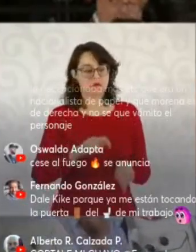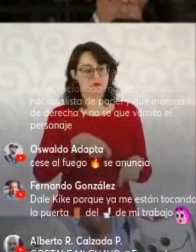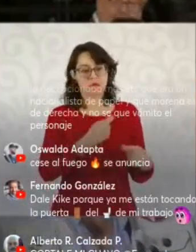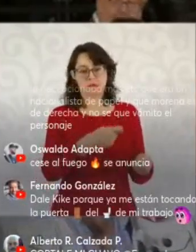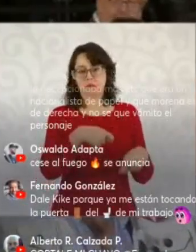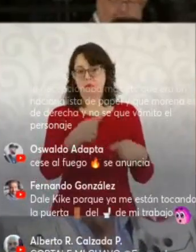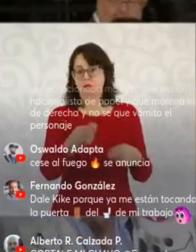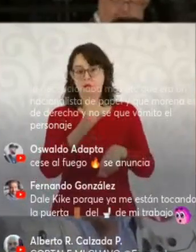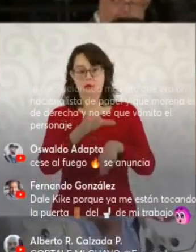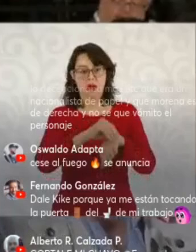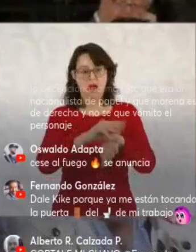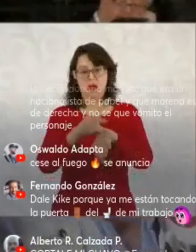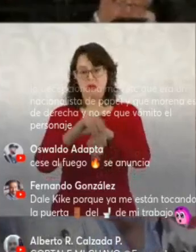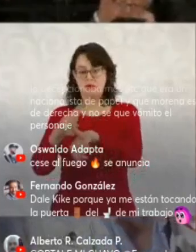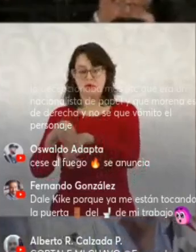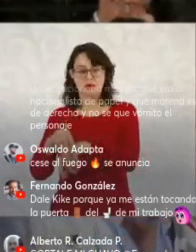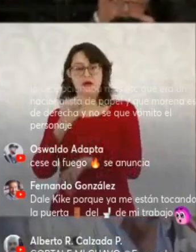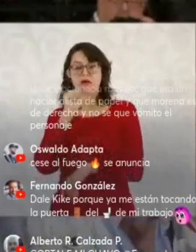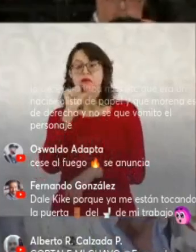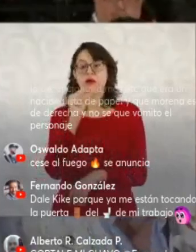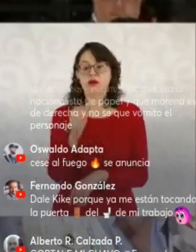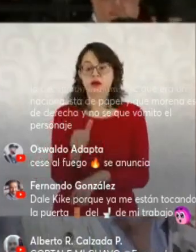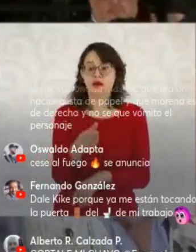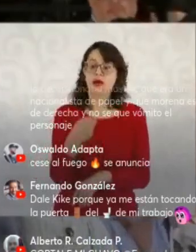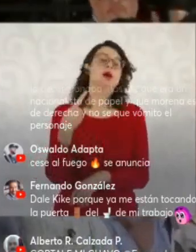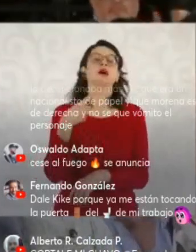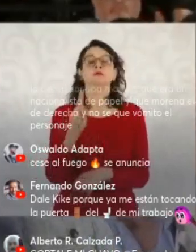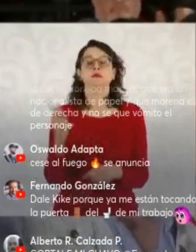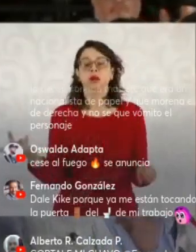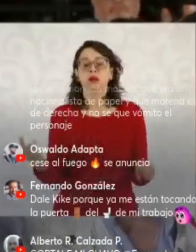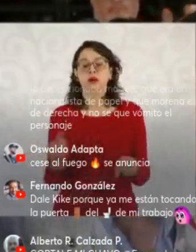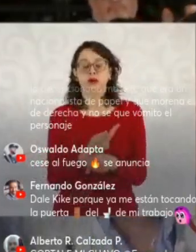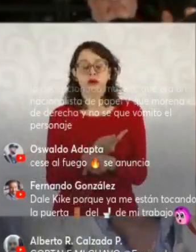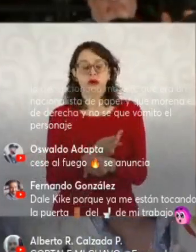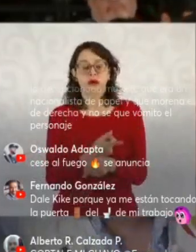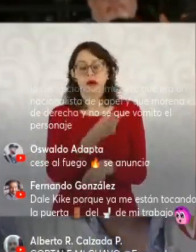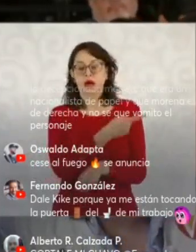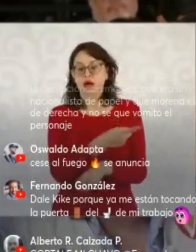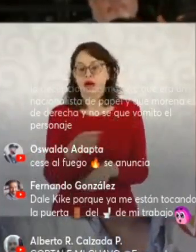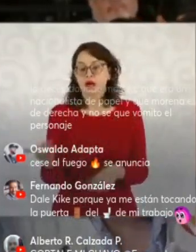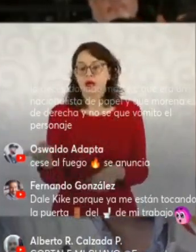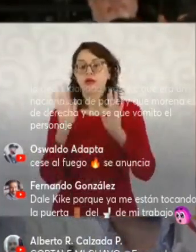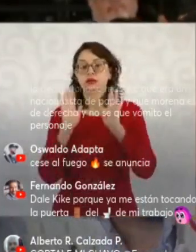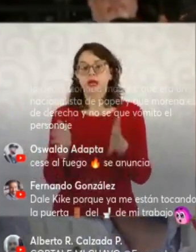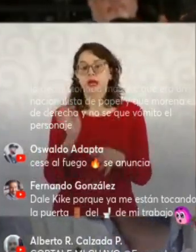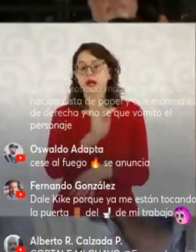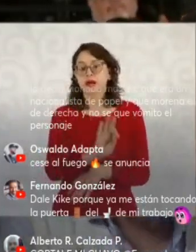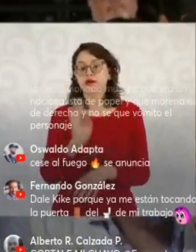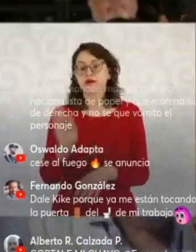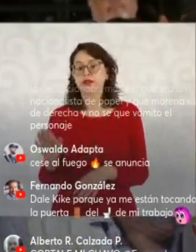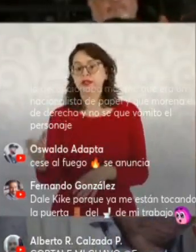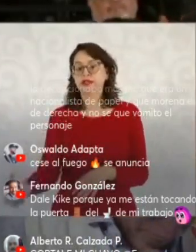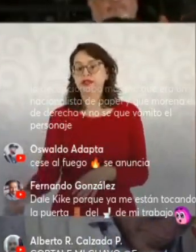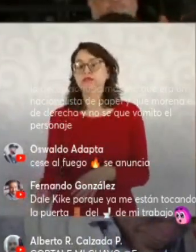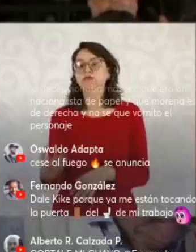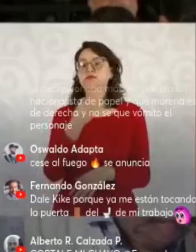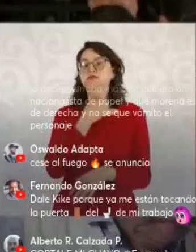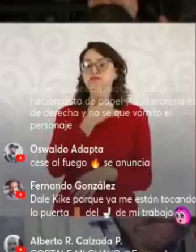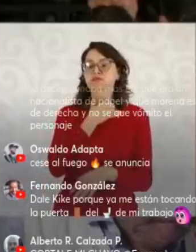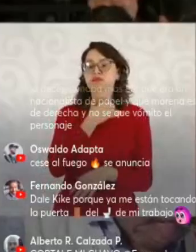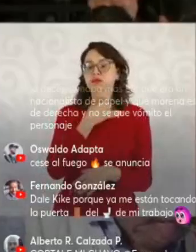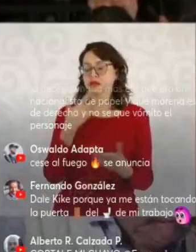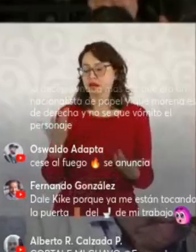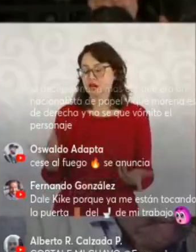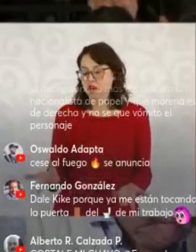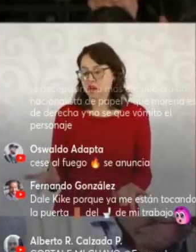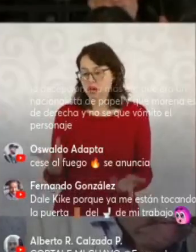antigüedad y eso empezaba a paralizar el sector. No solo de que hubiera nuevas concesiones, sino que las que estaban en